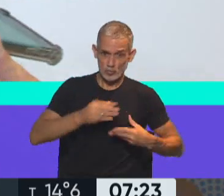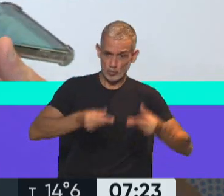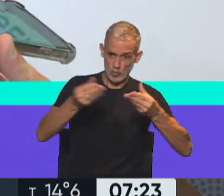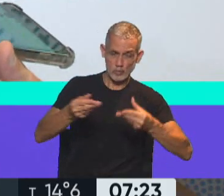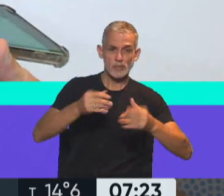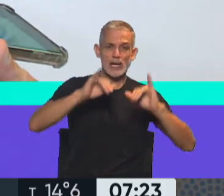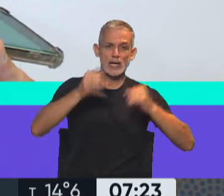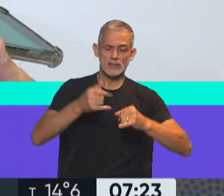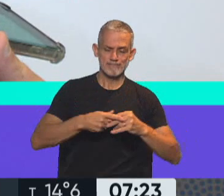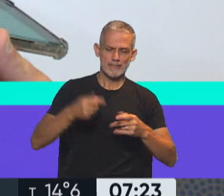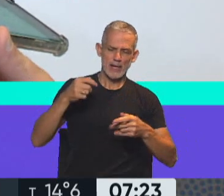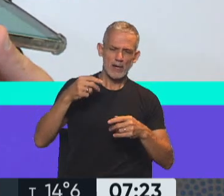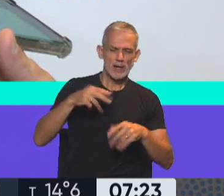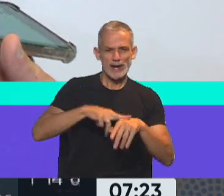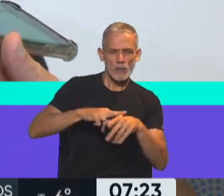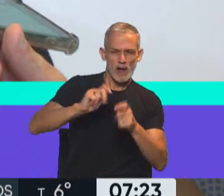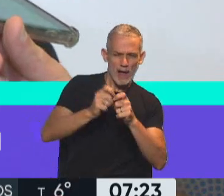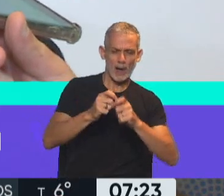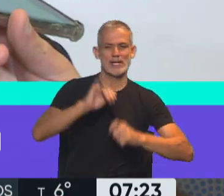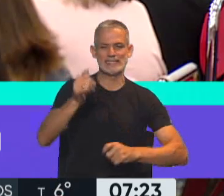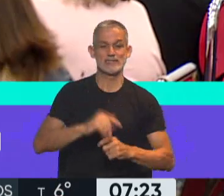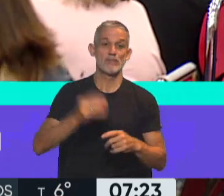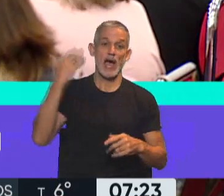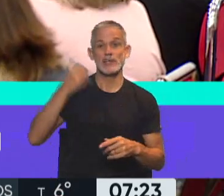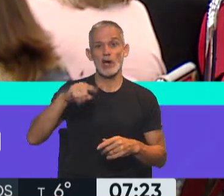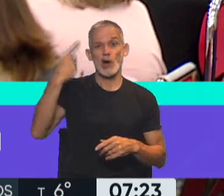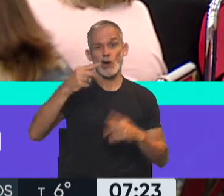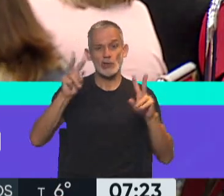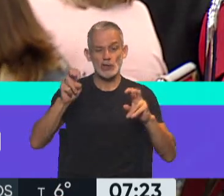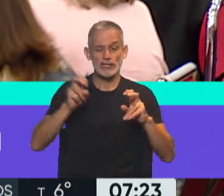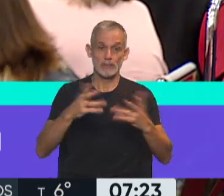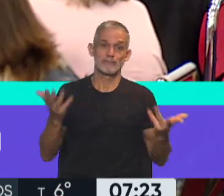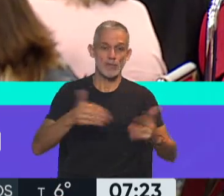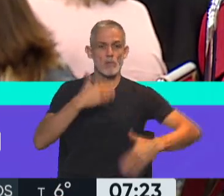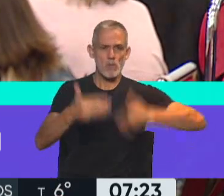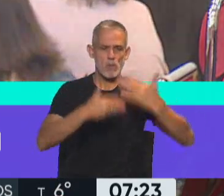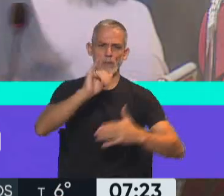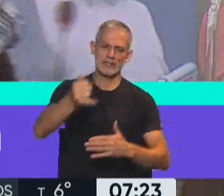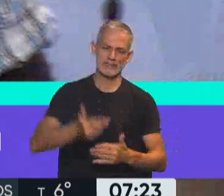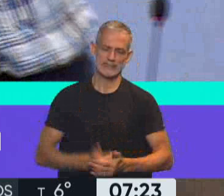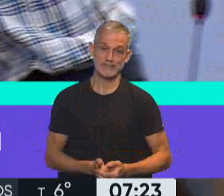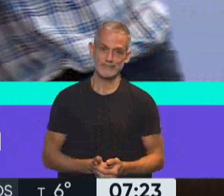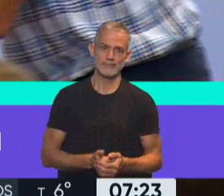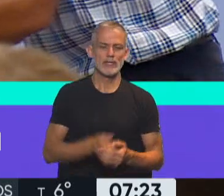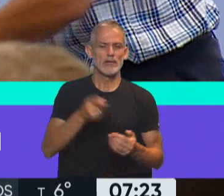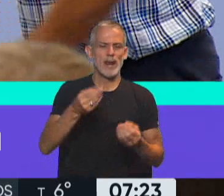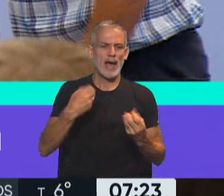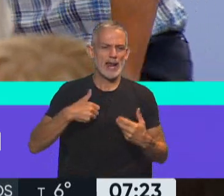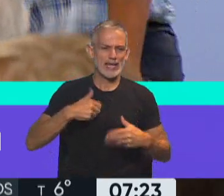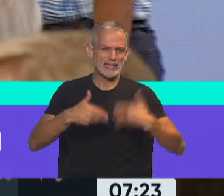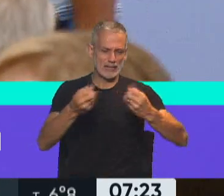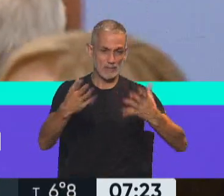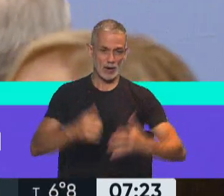aceptar la sugerencia del oposición si esto lo hiciéramos en otras cosas miren cuánto podríamos avanzar por el bien del país no saber lo que hay que reconocerle